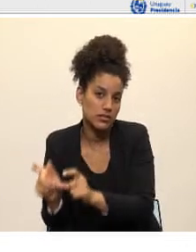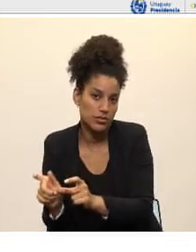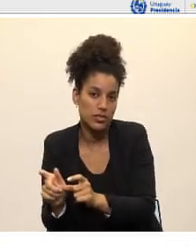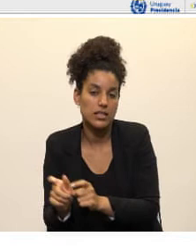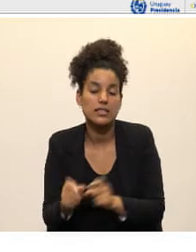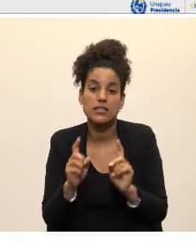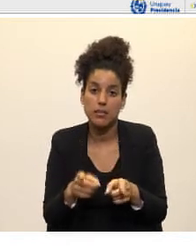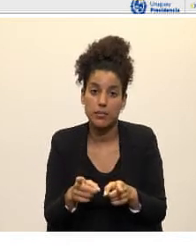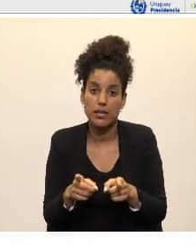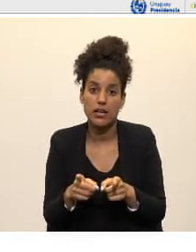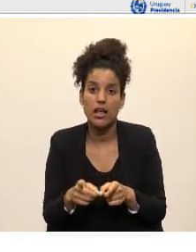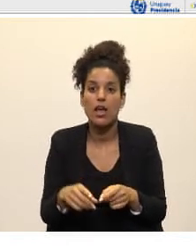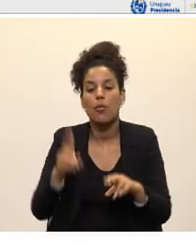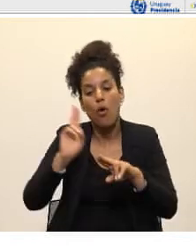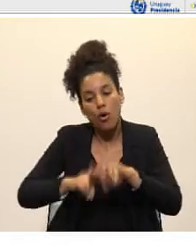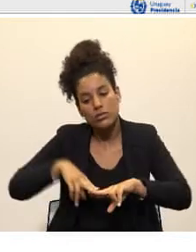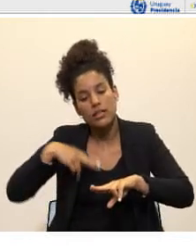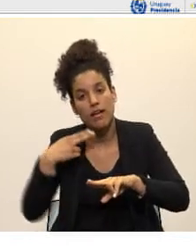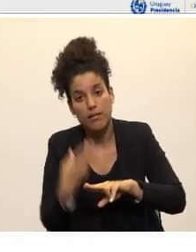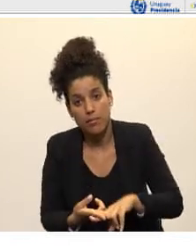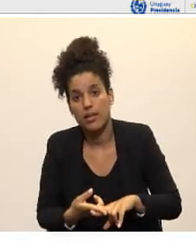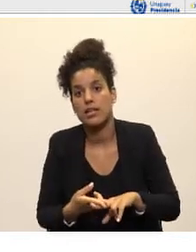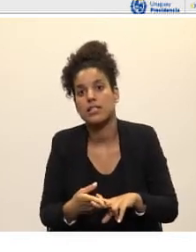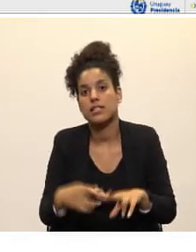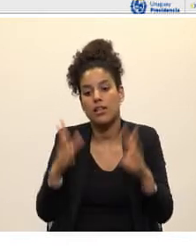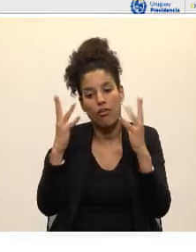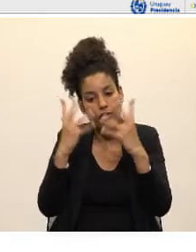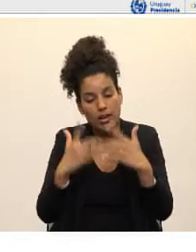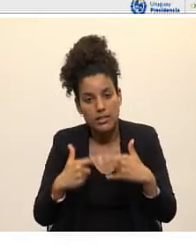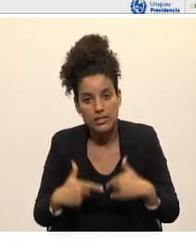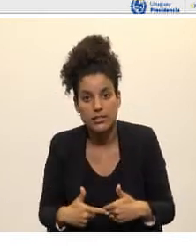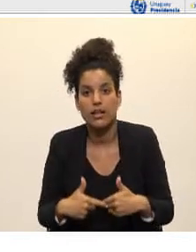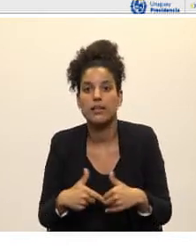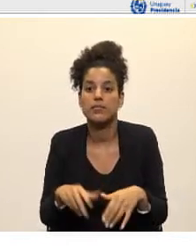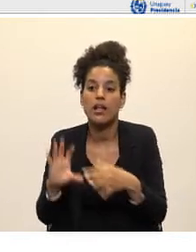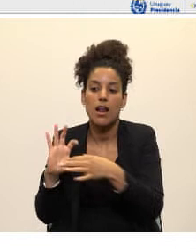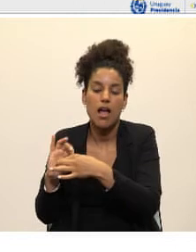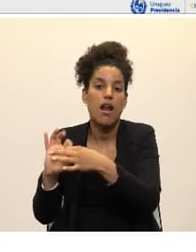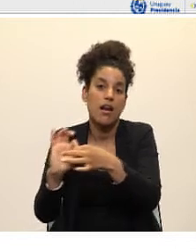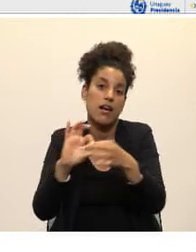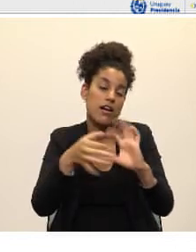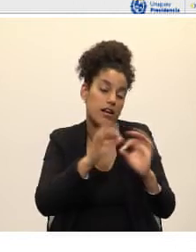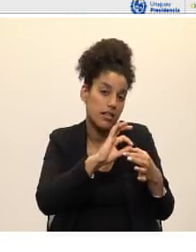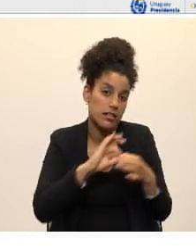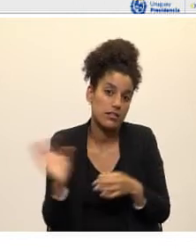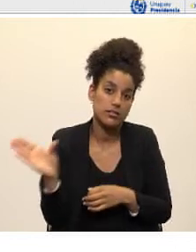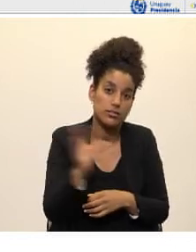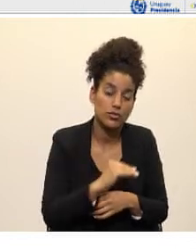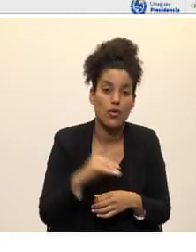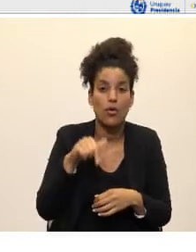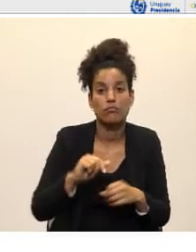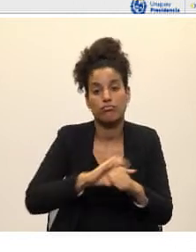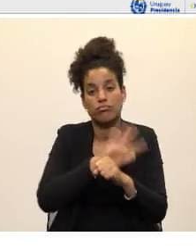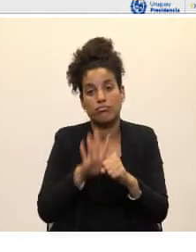expectativas. Redefinir el mapa de actores, estas redes de colaboración nuevas que se han generado con la